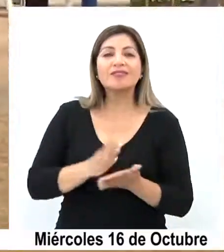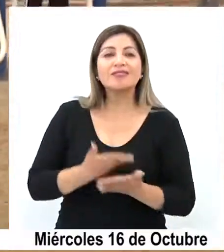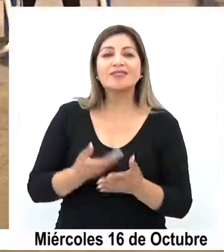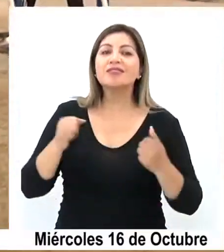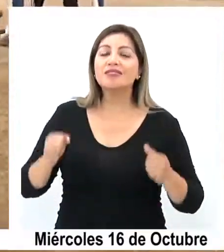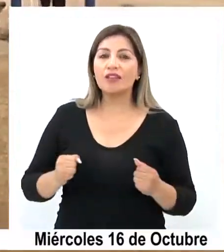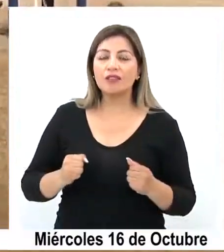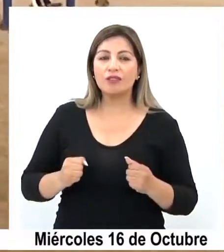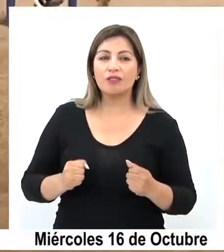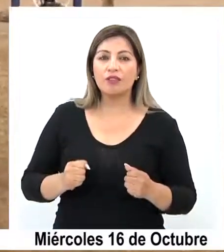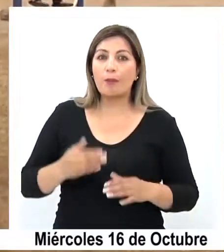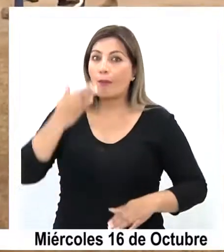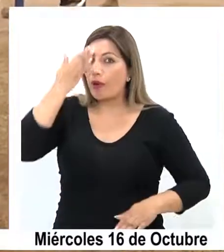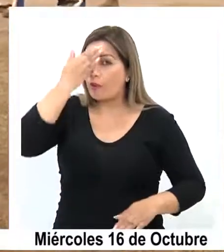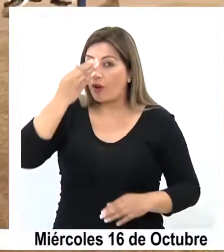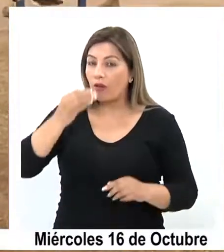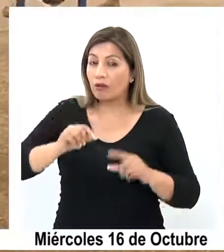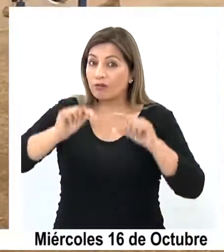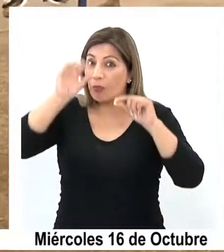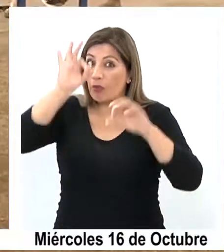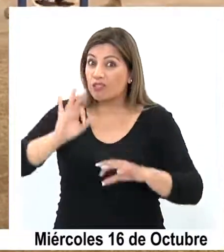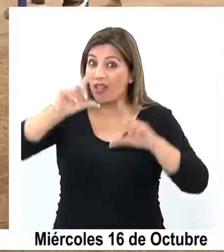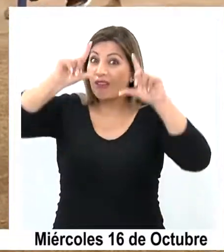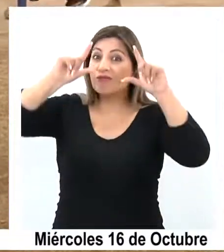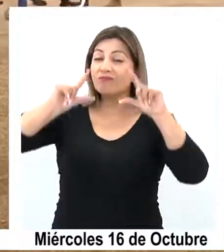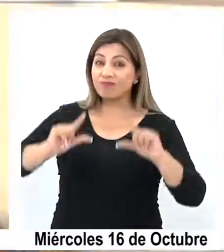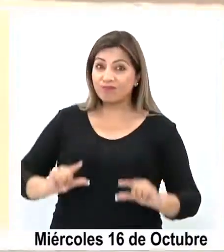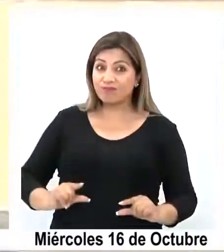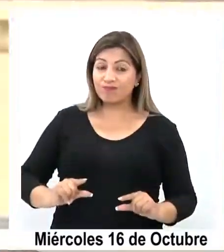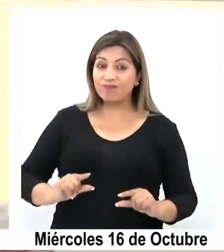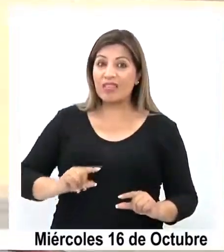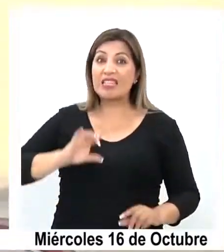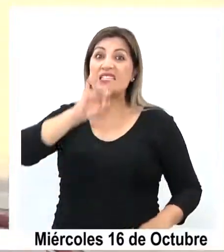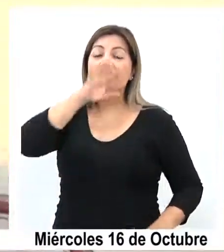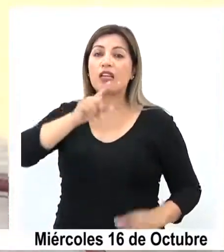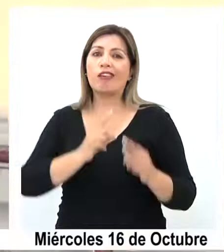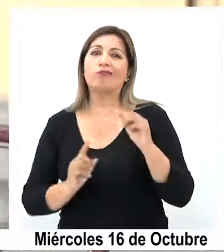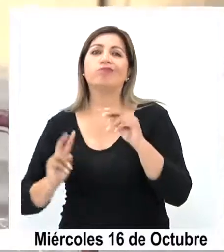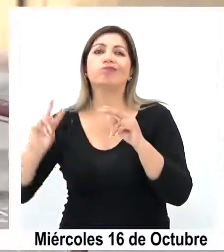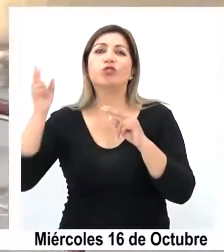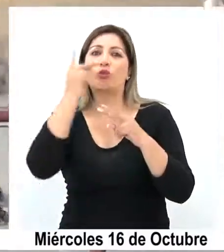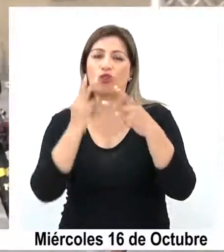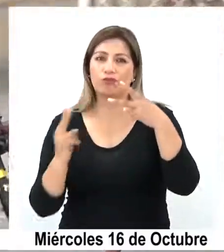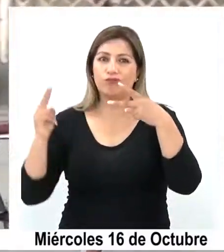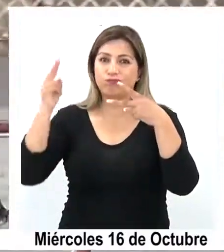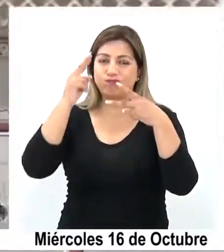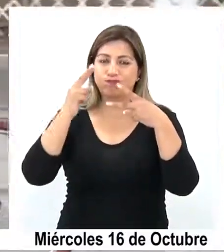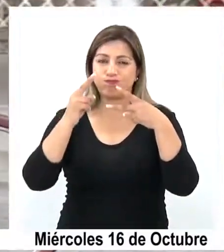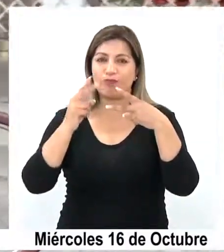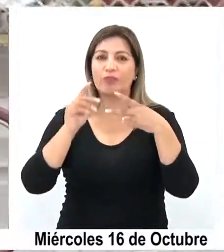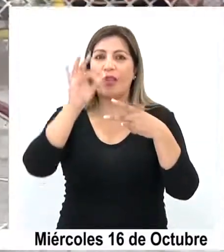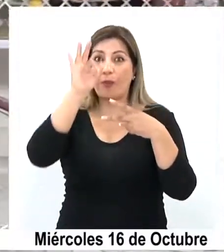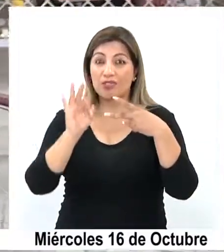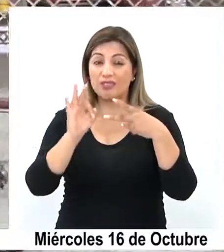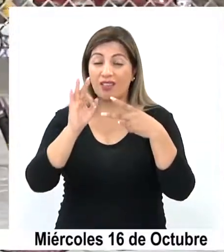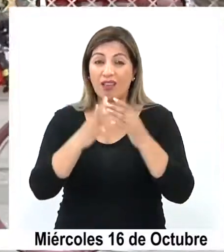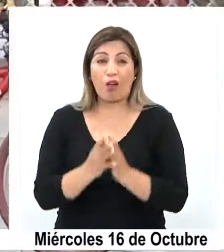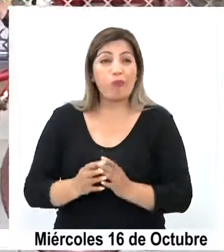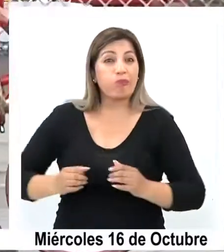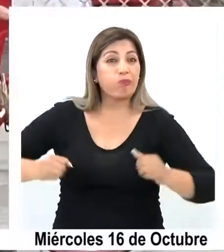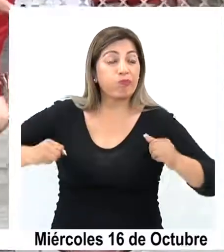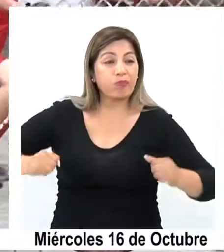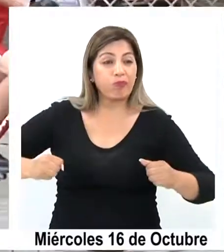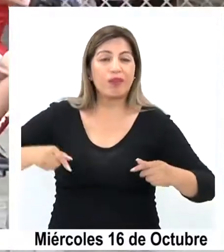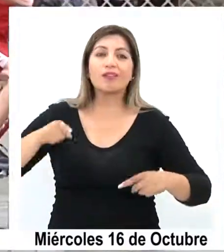para reducir las preocupantes estadísticas que posicionan a Chile en el segundo lugar del ranking de obesidad